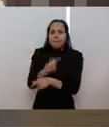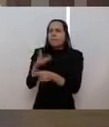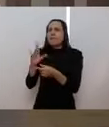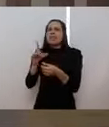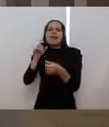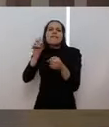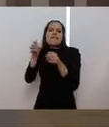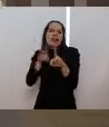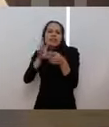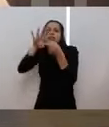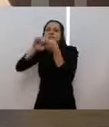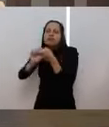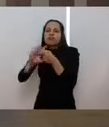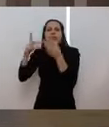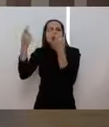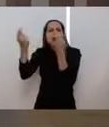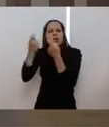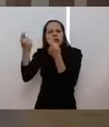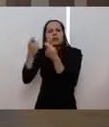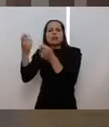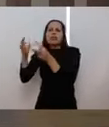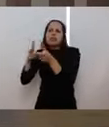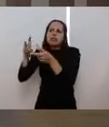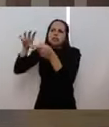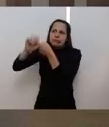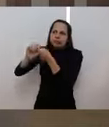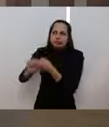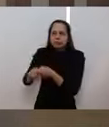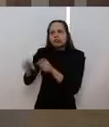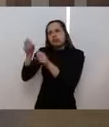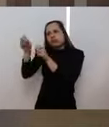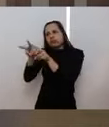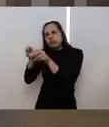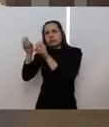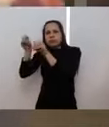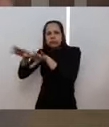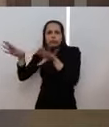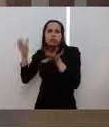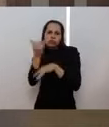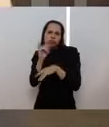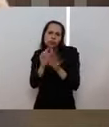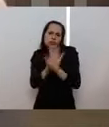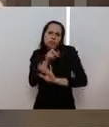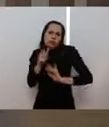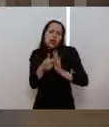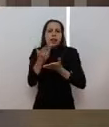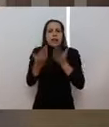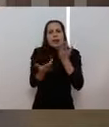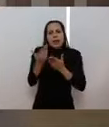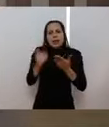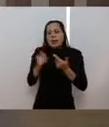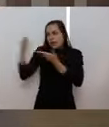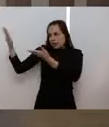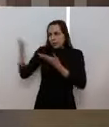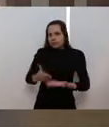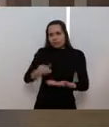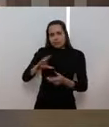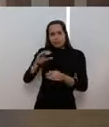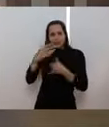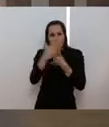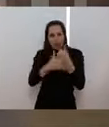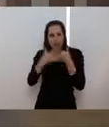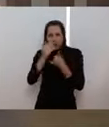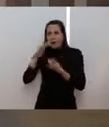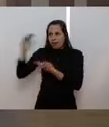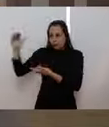y las campañas de vacunación de nuestros beneficiarios todo eso dependiendo de la medida en que llegan las vacunas al país pero